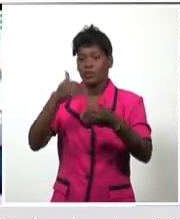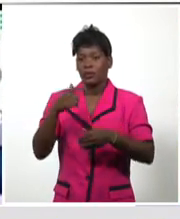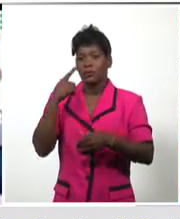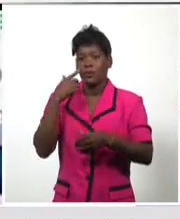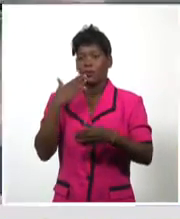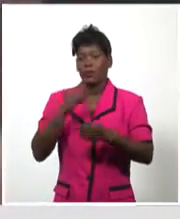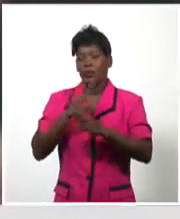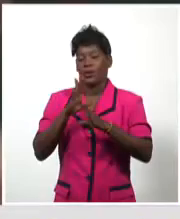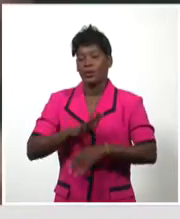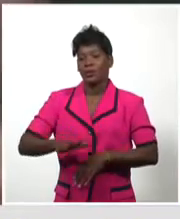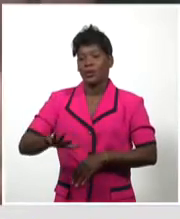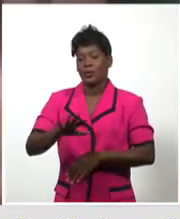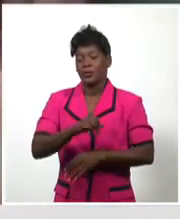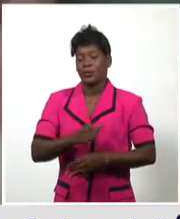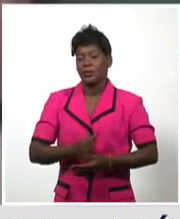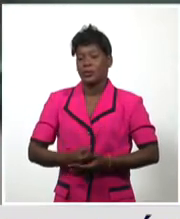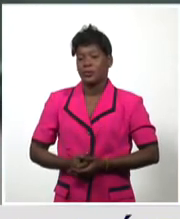todos.